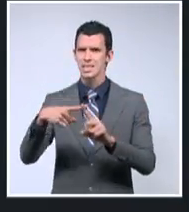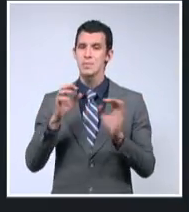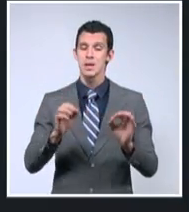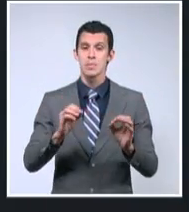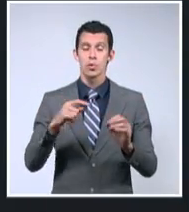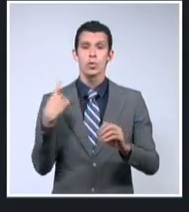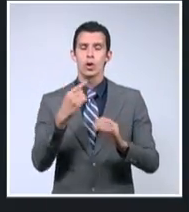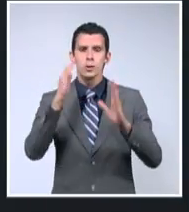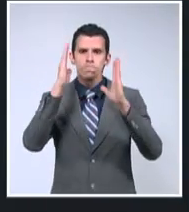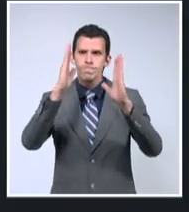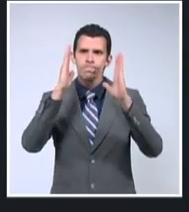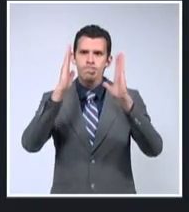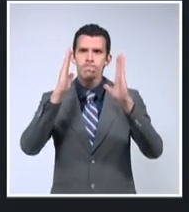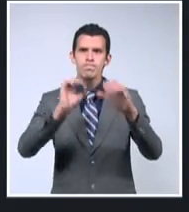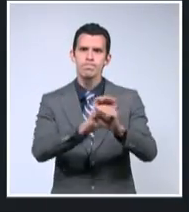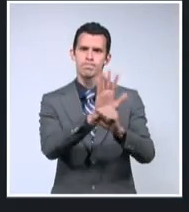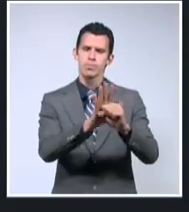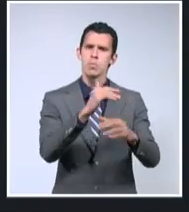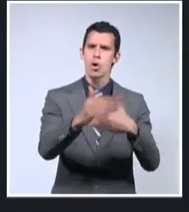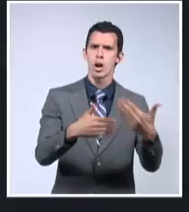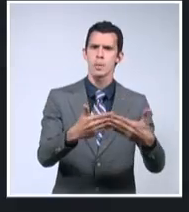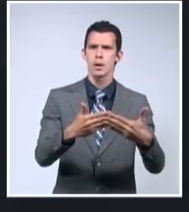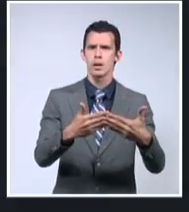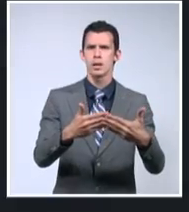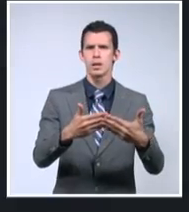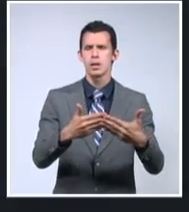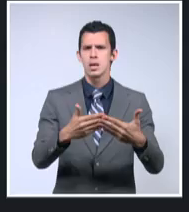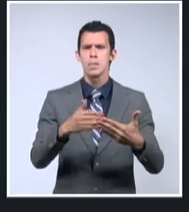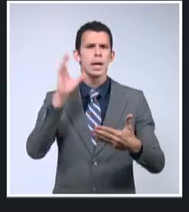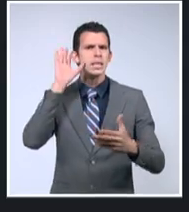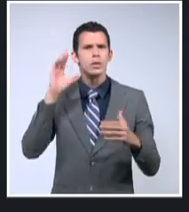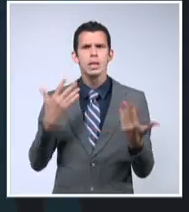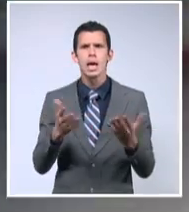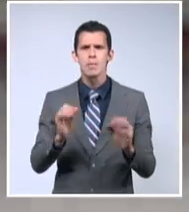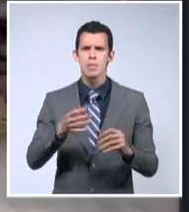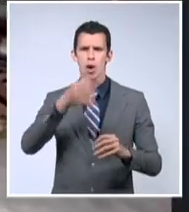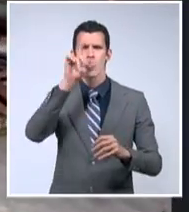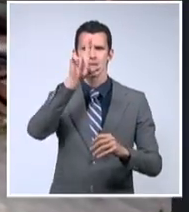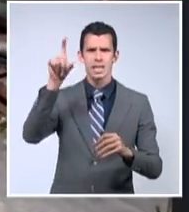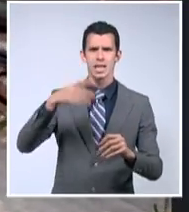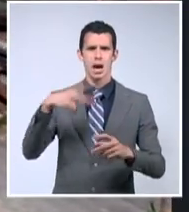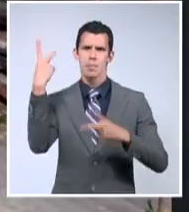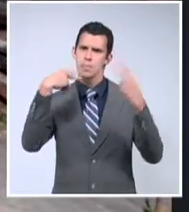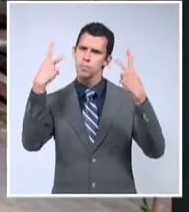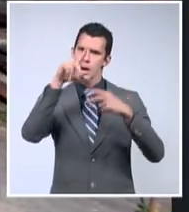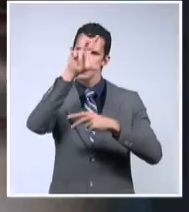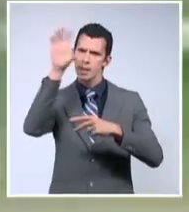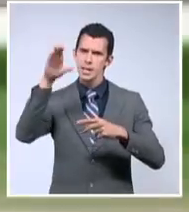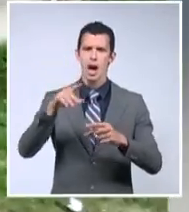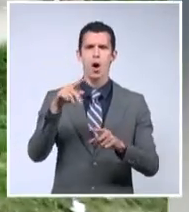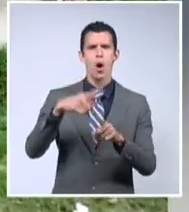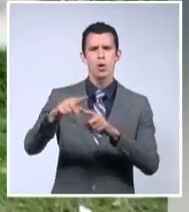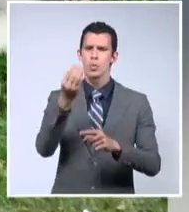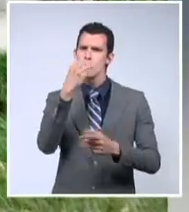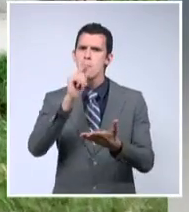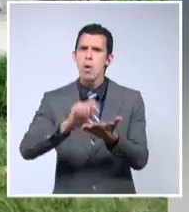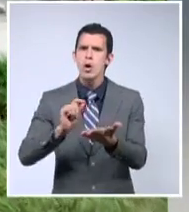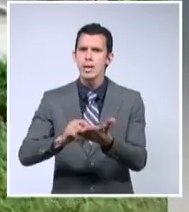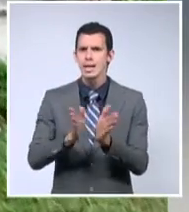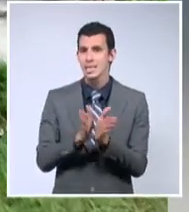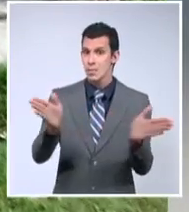se reportó el lanzamiento de cócteles Molotov contra una cafetería, una barbería y una bodega en el municipio de San Miguel